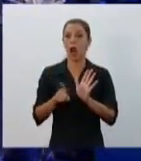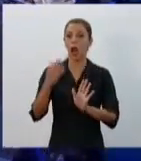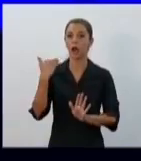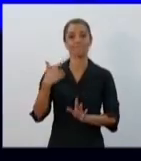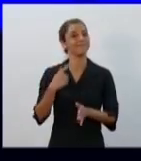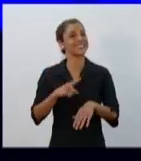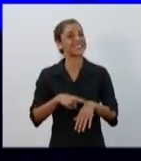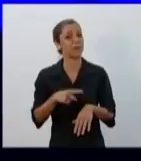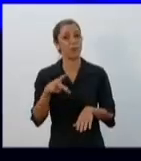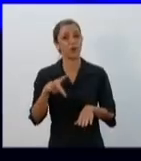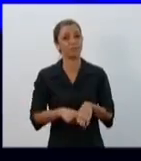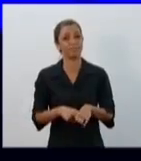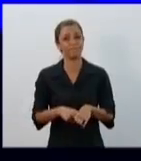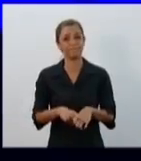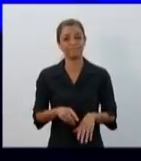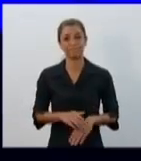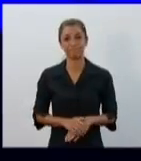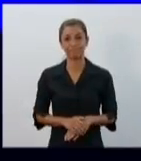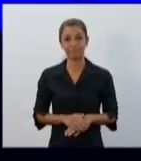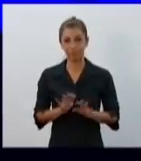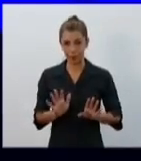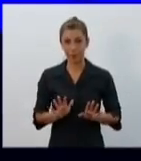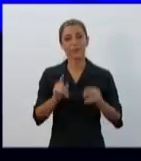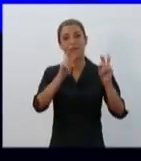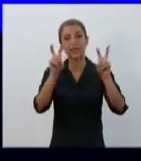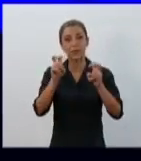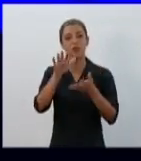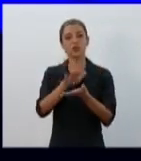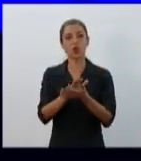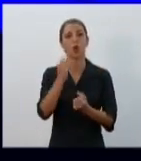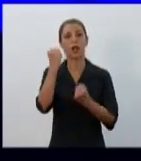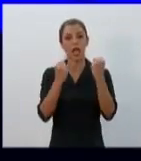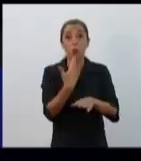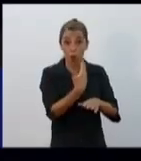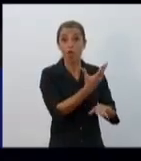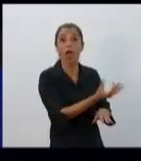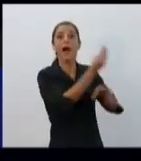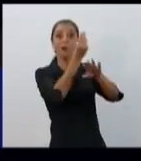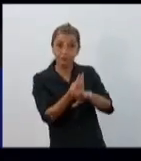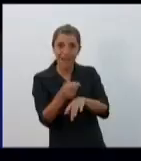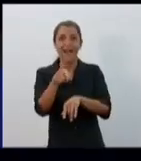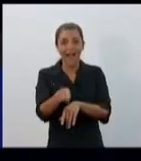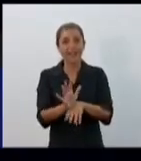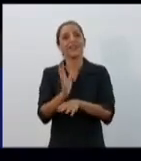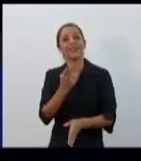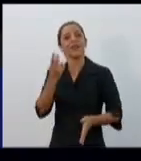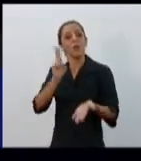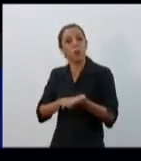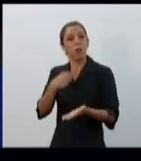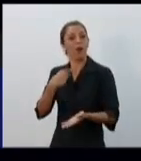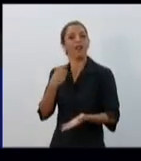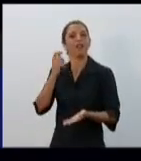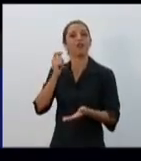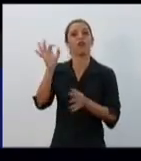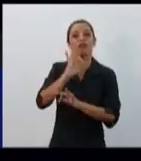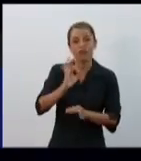tiempo, Gómez Centurión. El tema es economía y finanzas, José Luis Esper. De tal manera poder incluir no